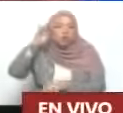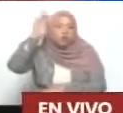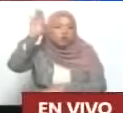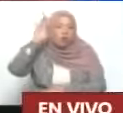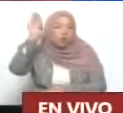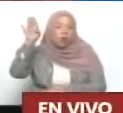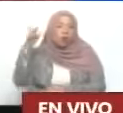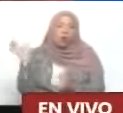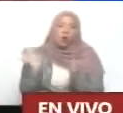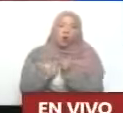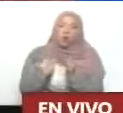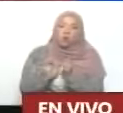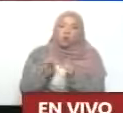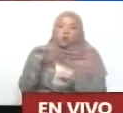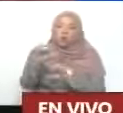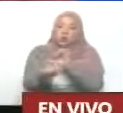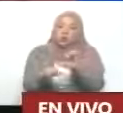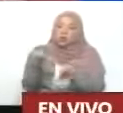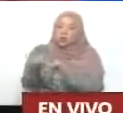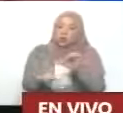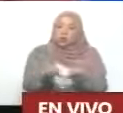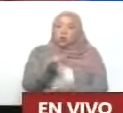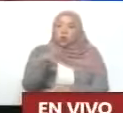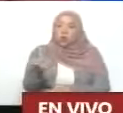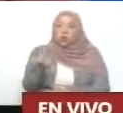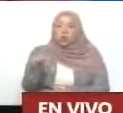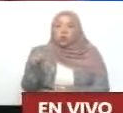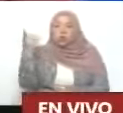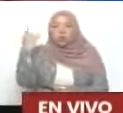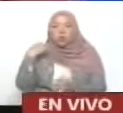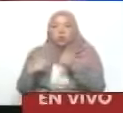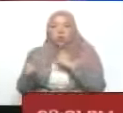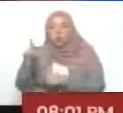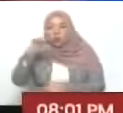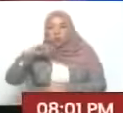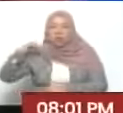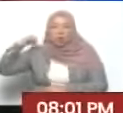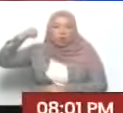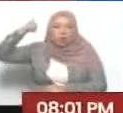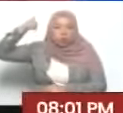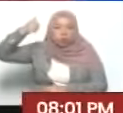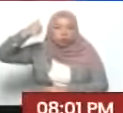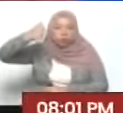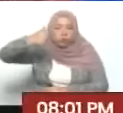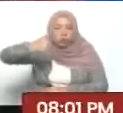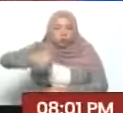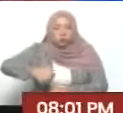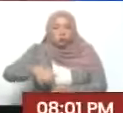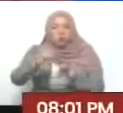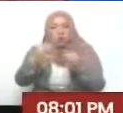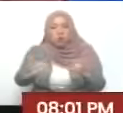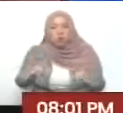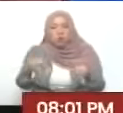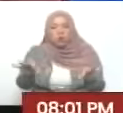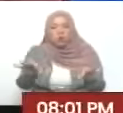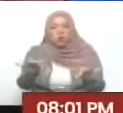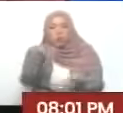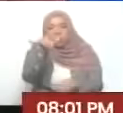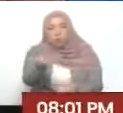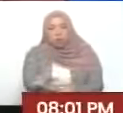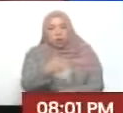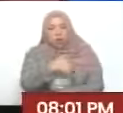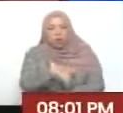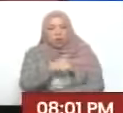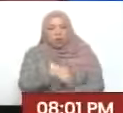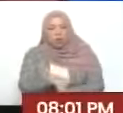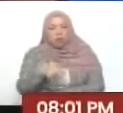para conectarse con el siglo XXI. Llevarlo a la época de las cavernas y sencillamente convertir a la Argentina